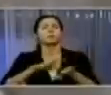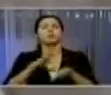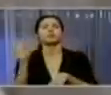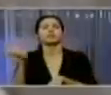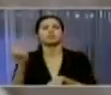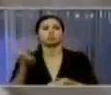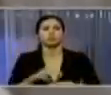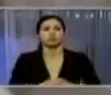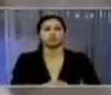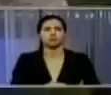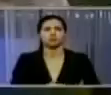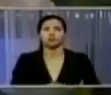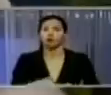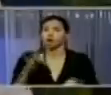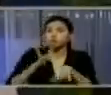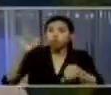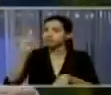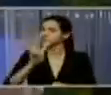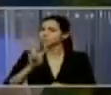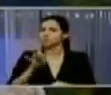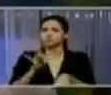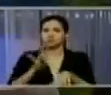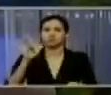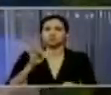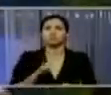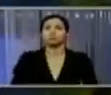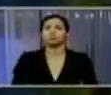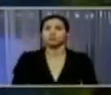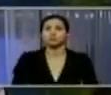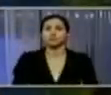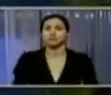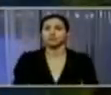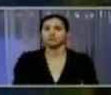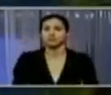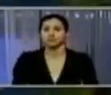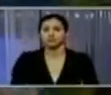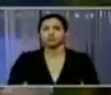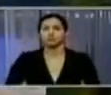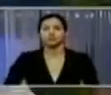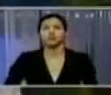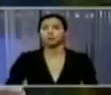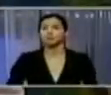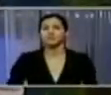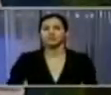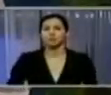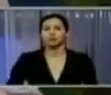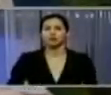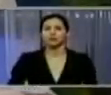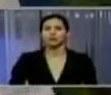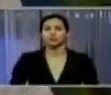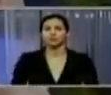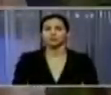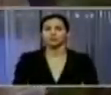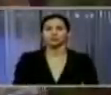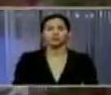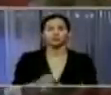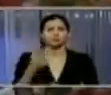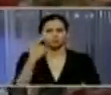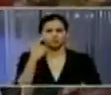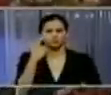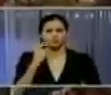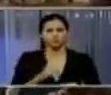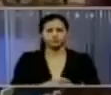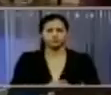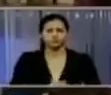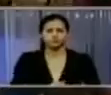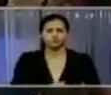y con Venezuela nadie se mete. A Venezuela se respeta, llámese como se llame, esté donde esté.